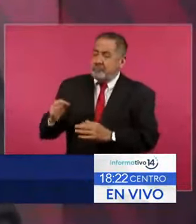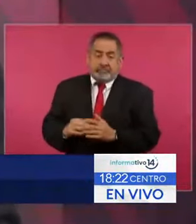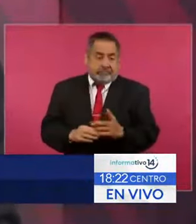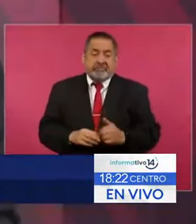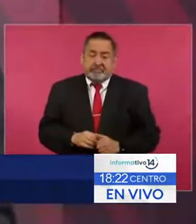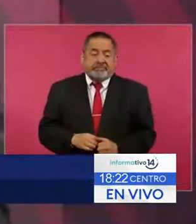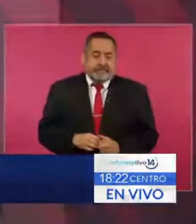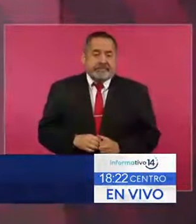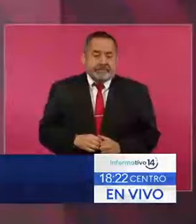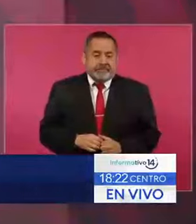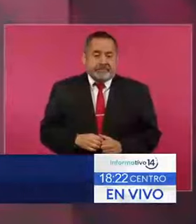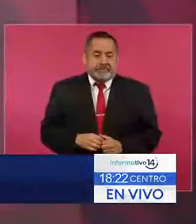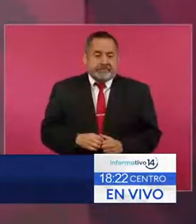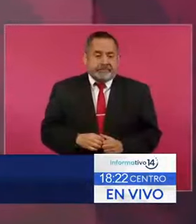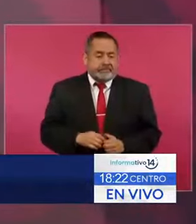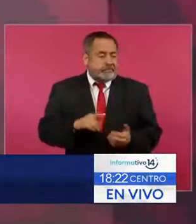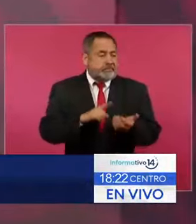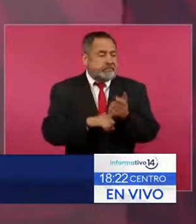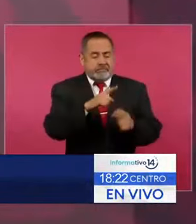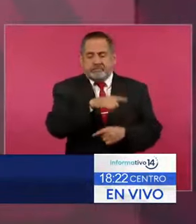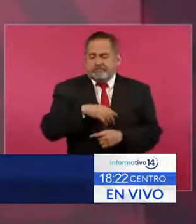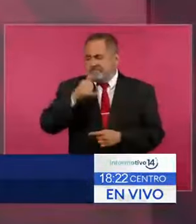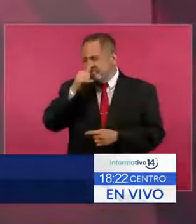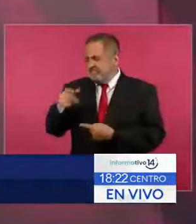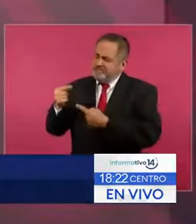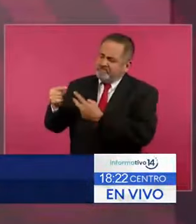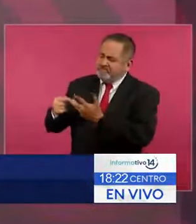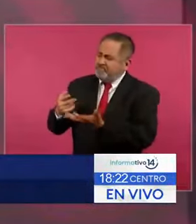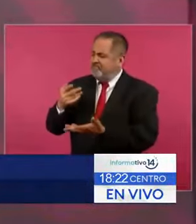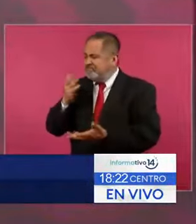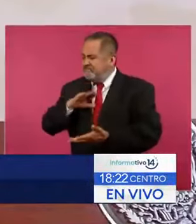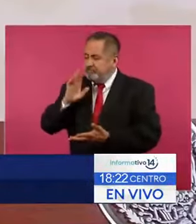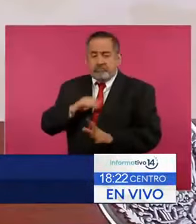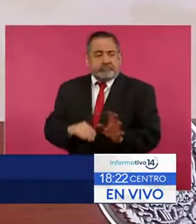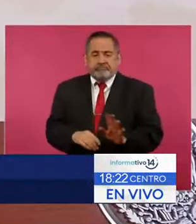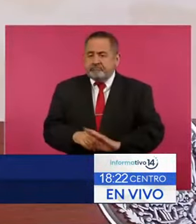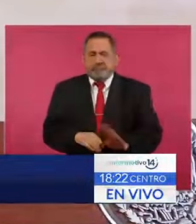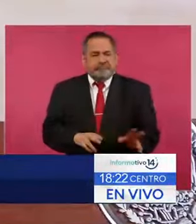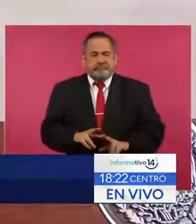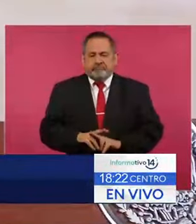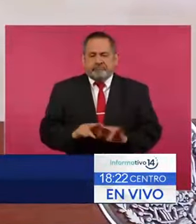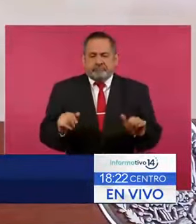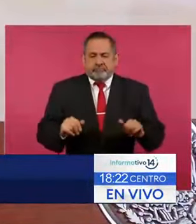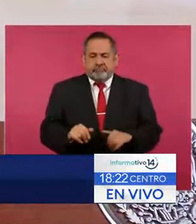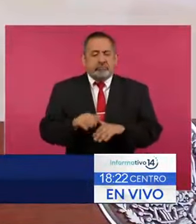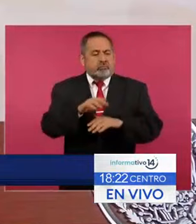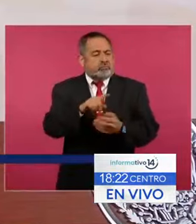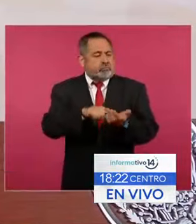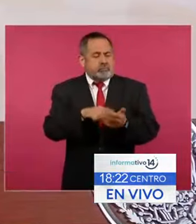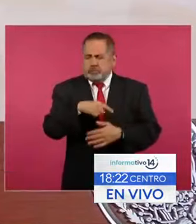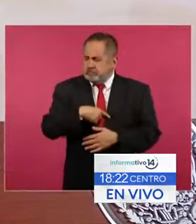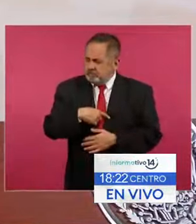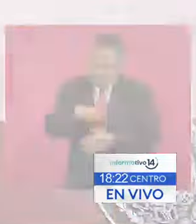Incluso no hay reproches en cuanto a lo del pago de